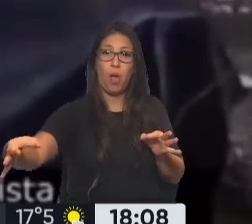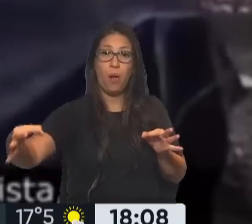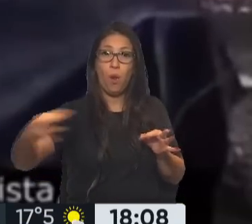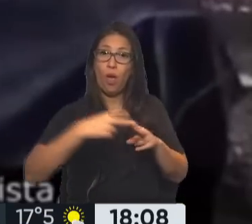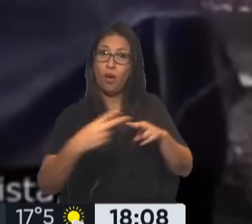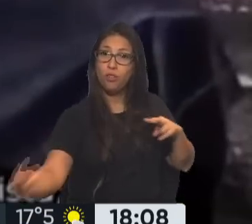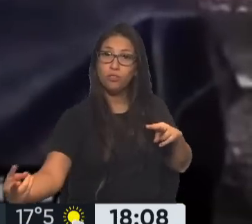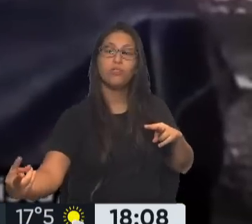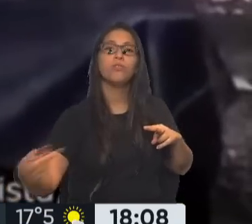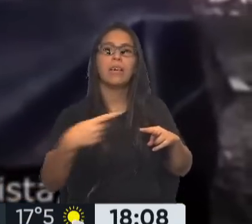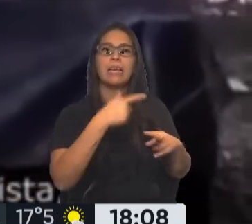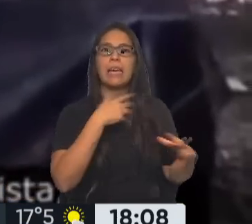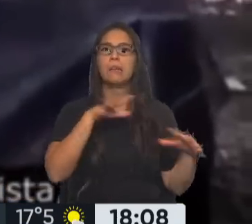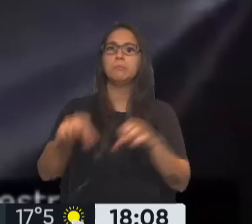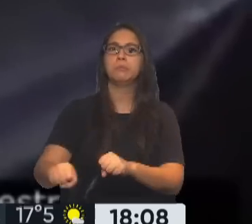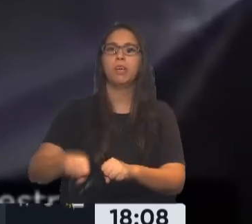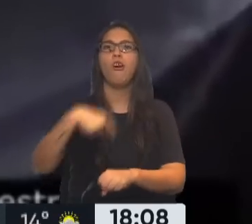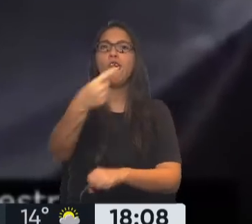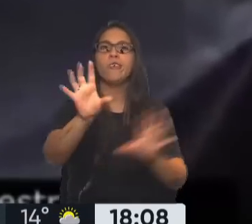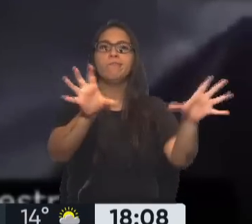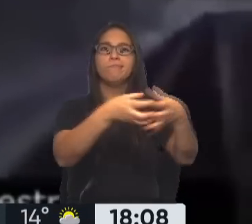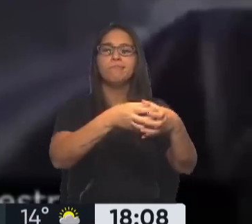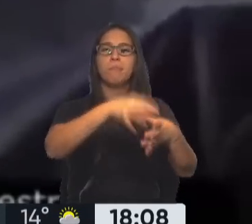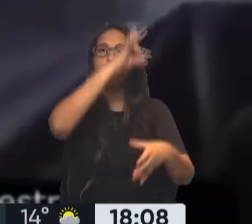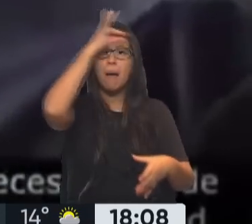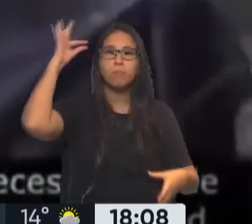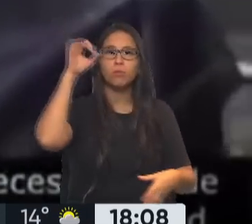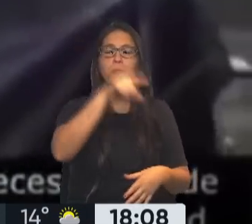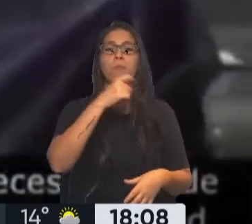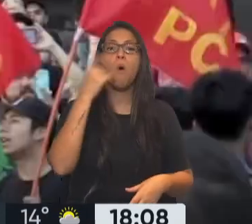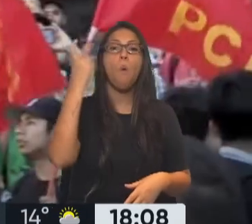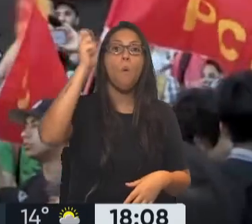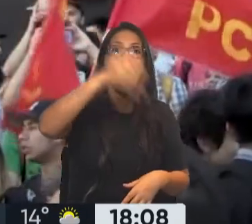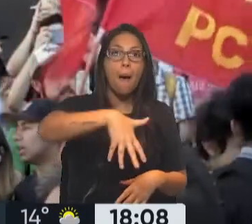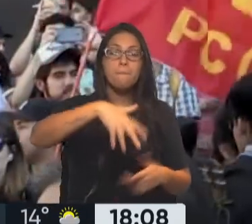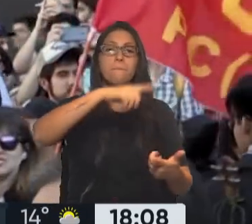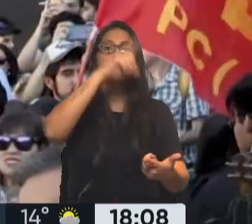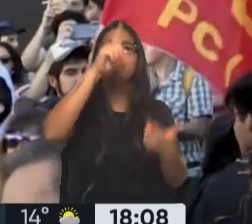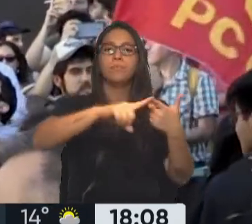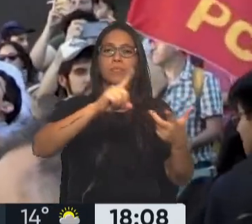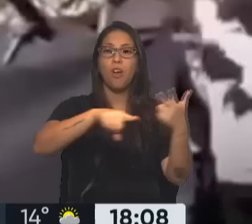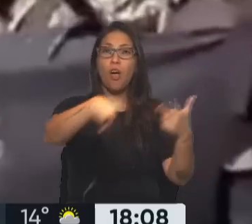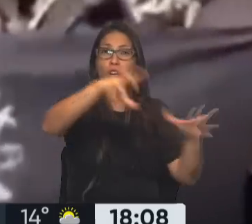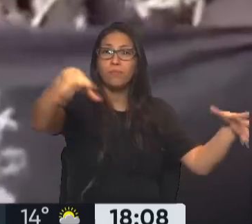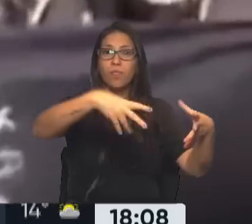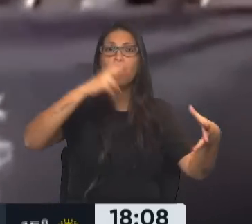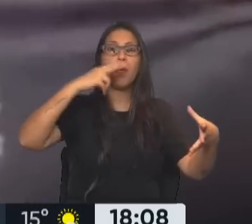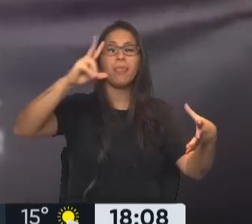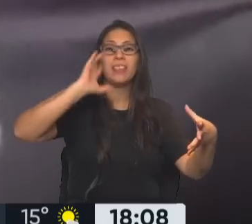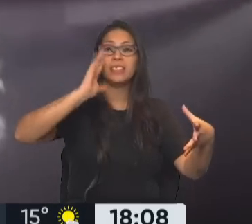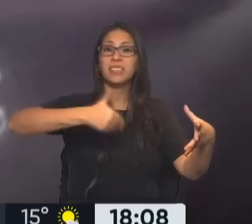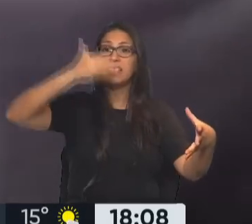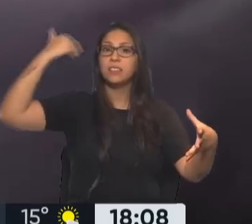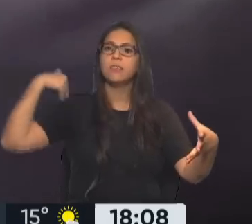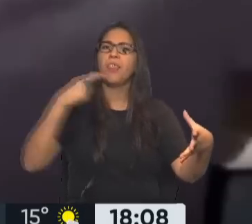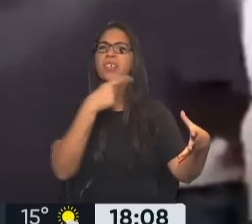otra al accionar de comunidades mapuches radicalizadas como la Guam, Huaychan Auca Mapu, a la que desde 2016 se le acusa